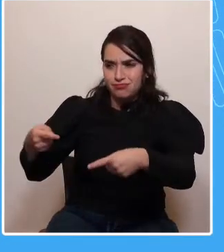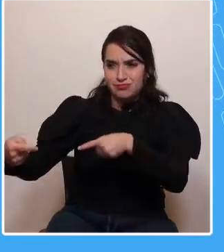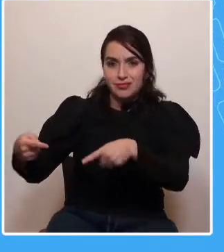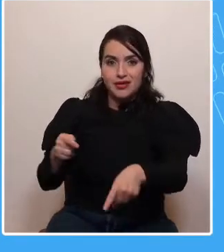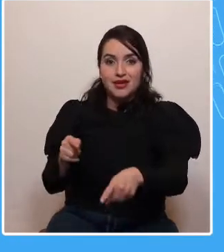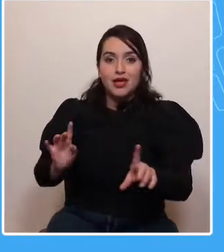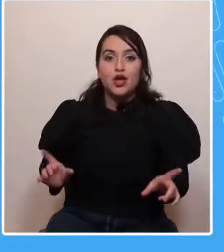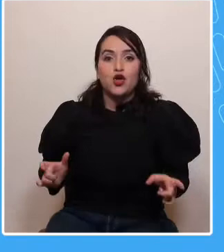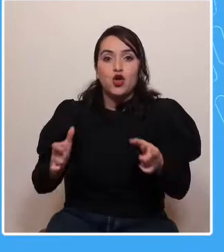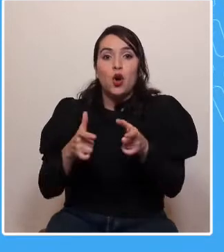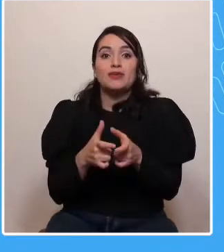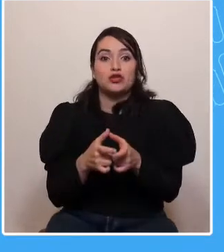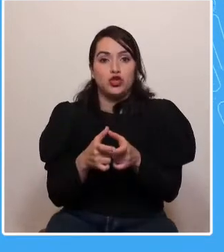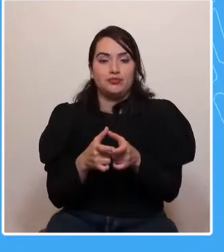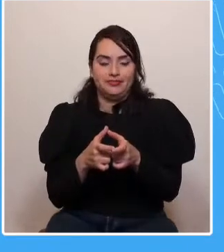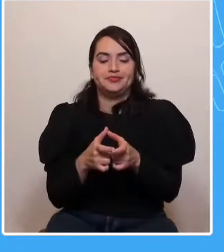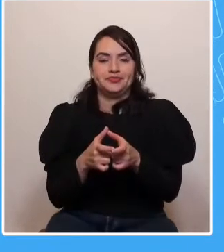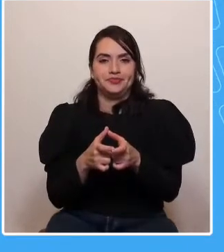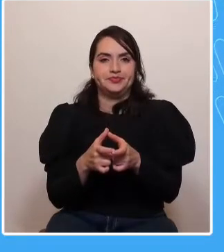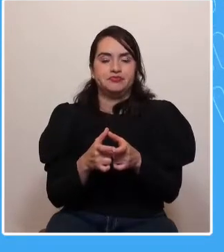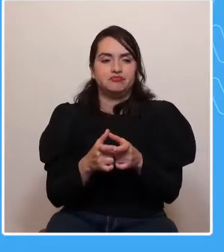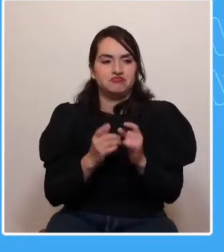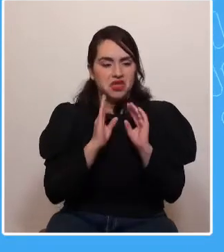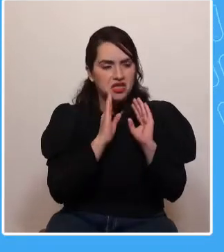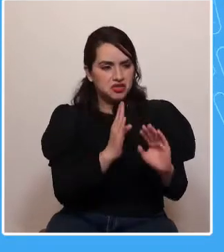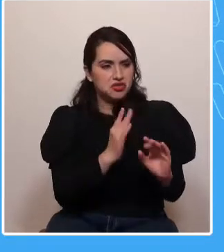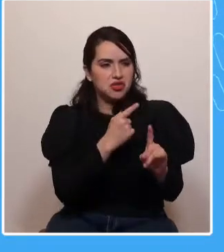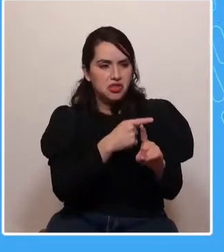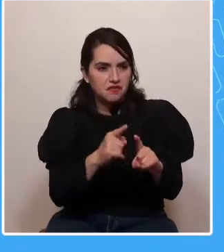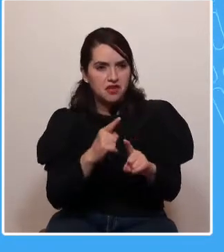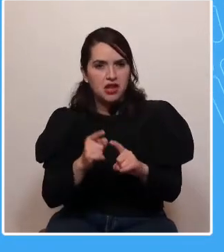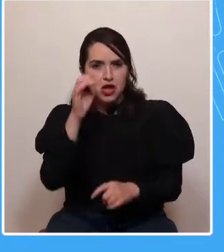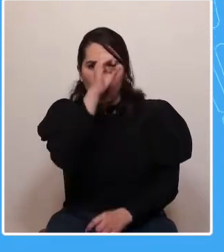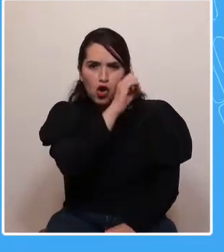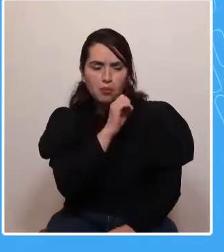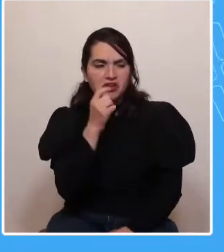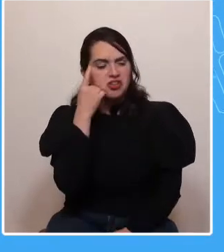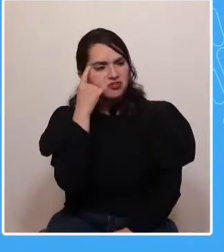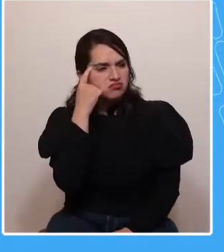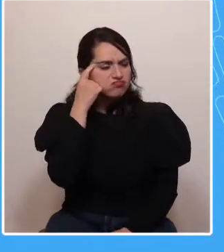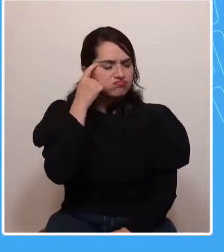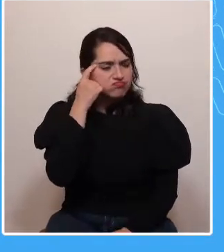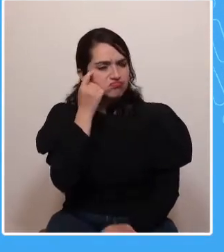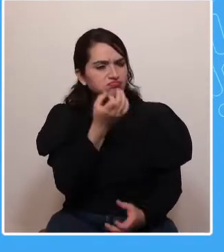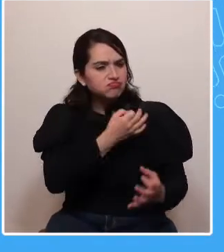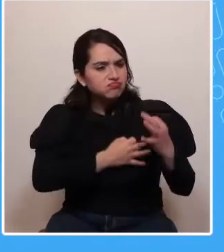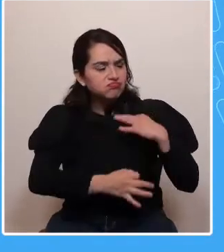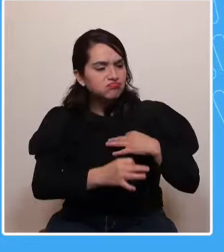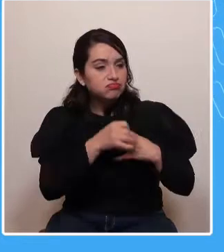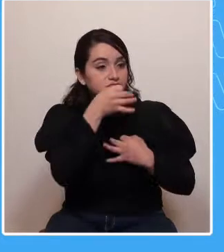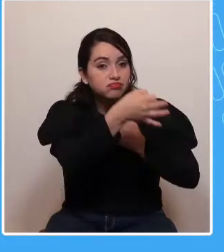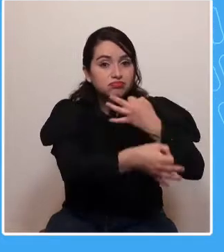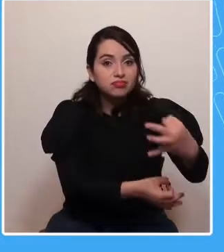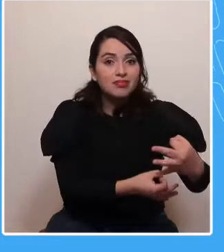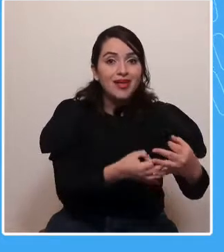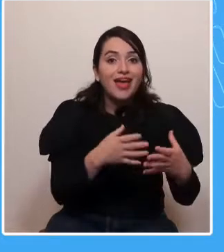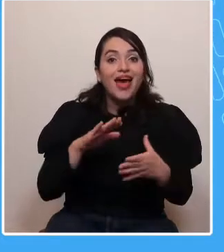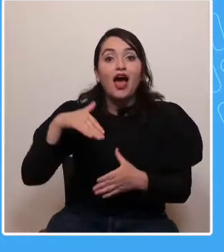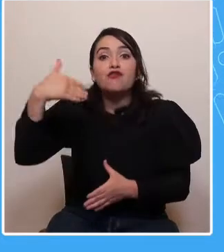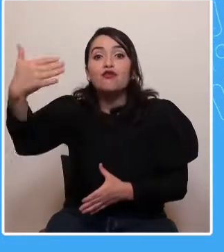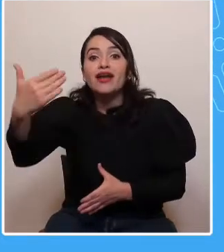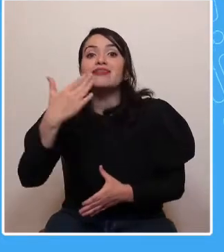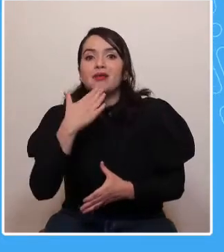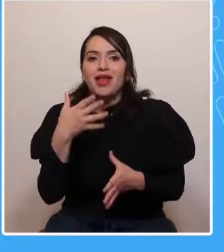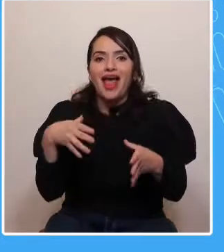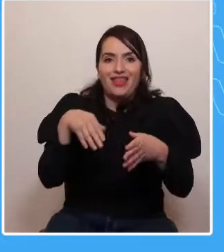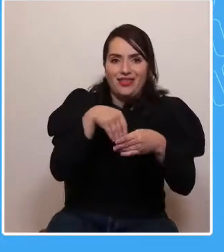integrantes de la comisión, escuchando las distintas voces y miradas adentro y afuera de la convención,